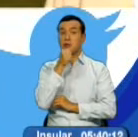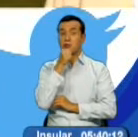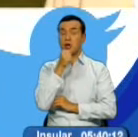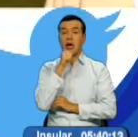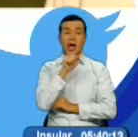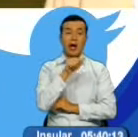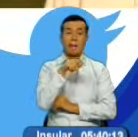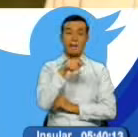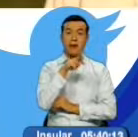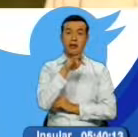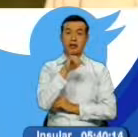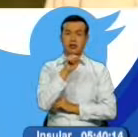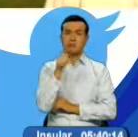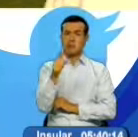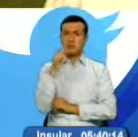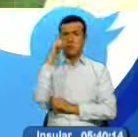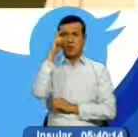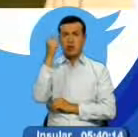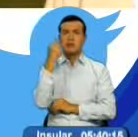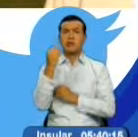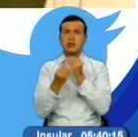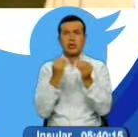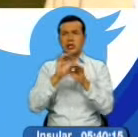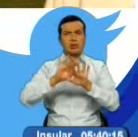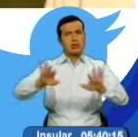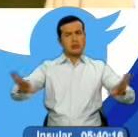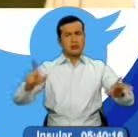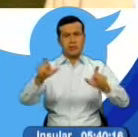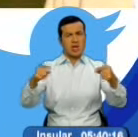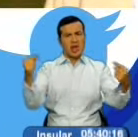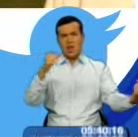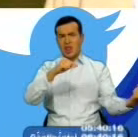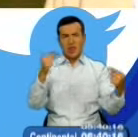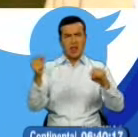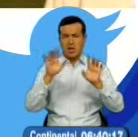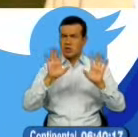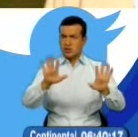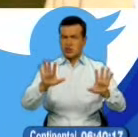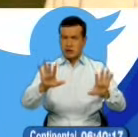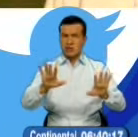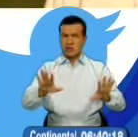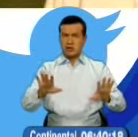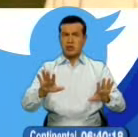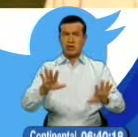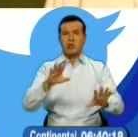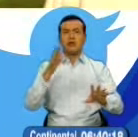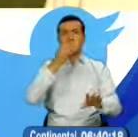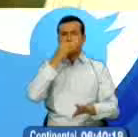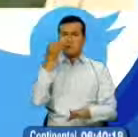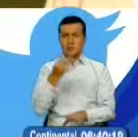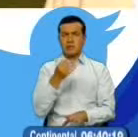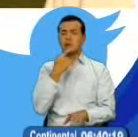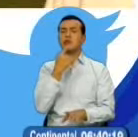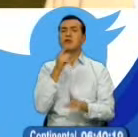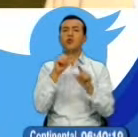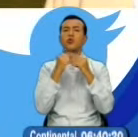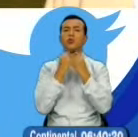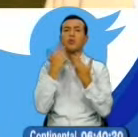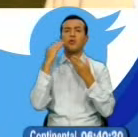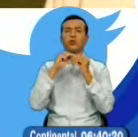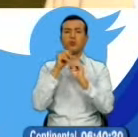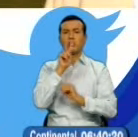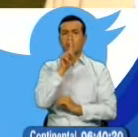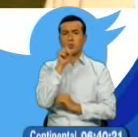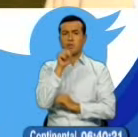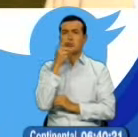Aparicio involucrado. El propio Lasso tuvo que ir a separar a los que estaban involucrados en el puñete. Confirmada la bronca entre militantes de Creo,